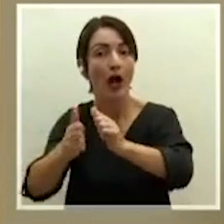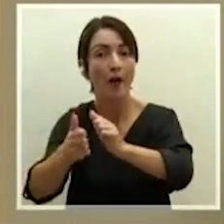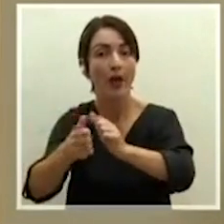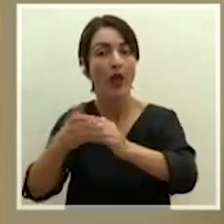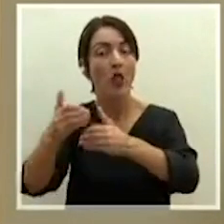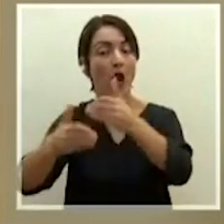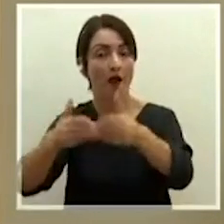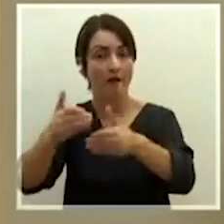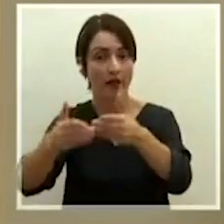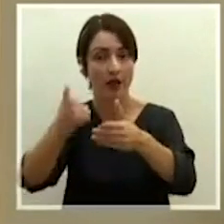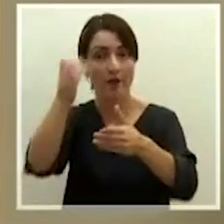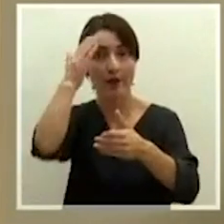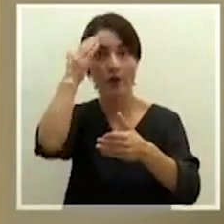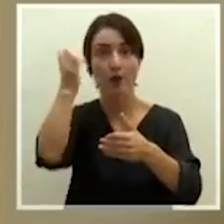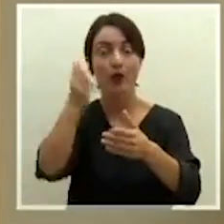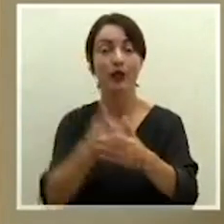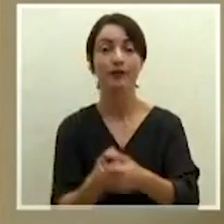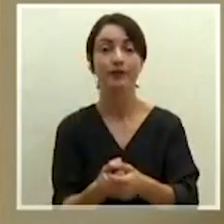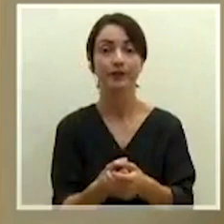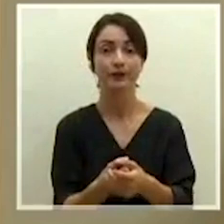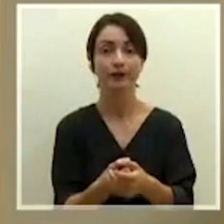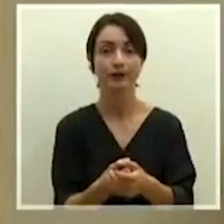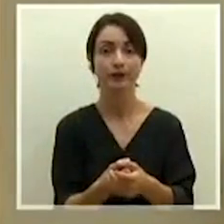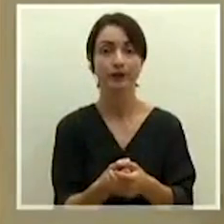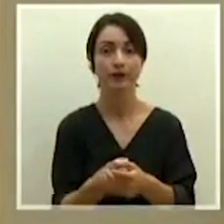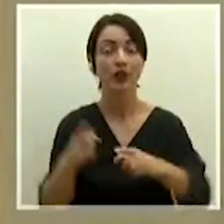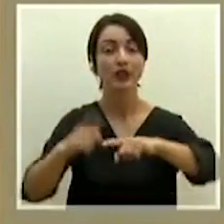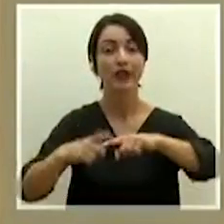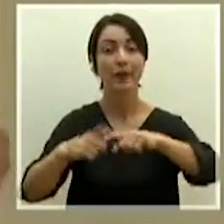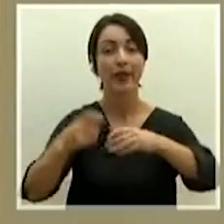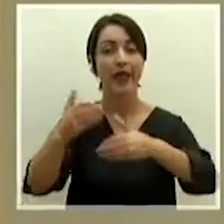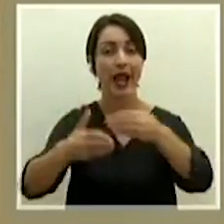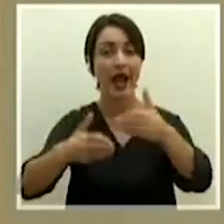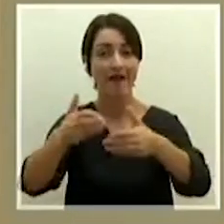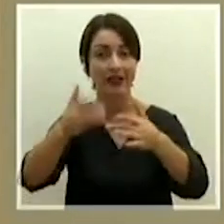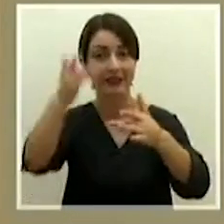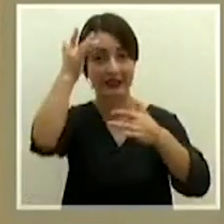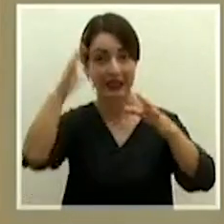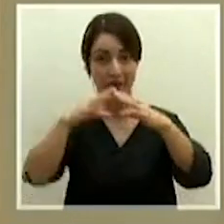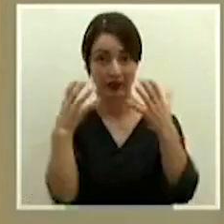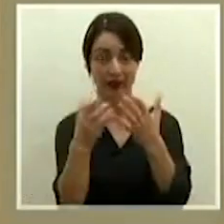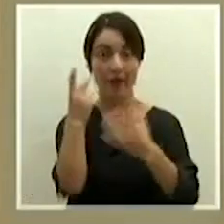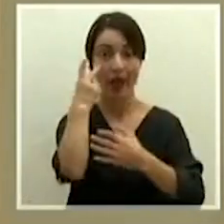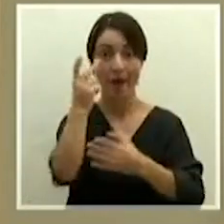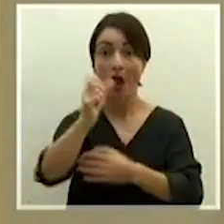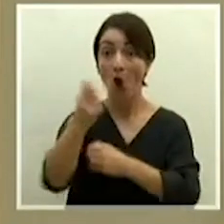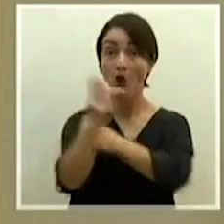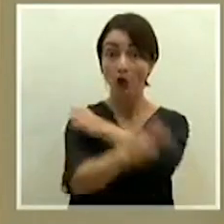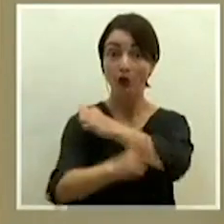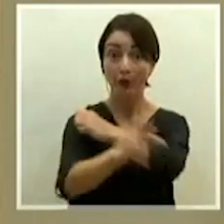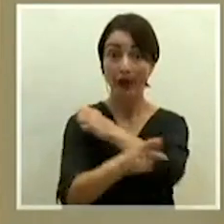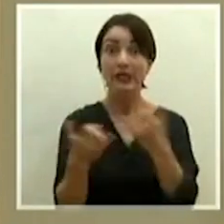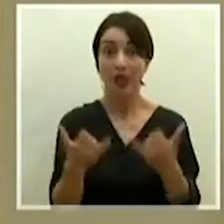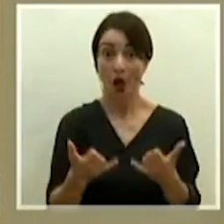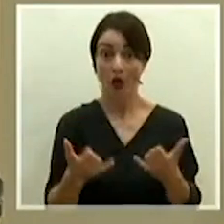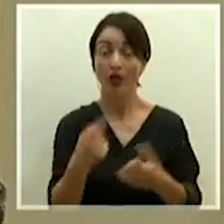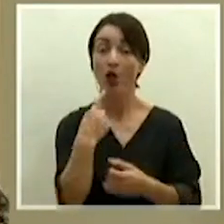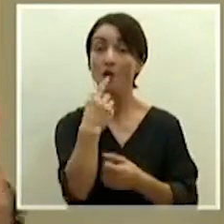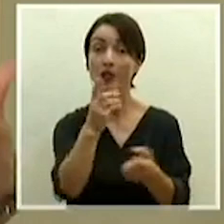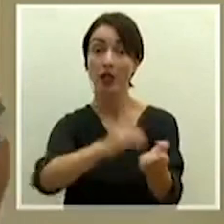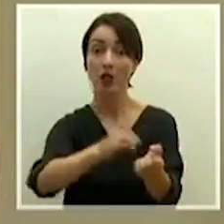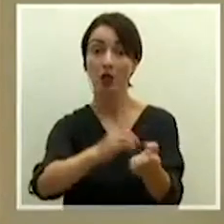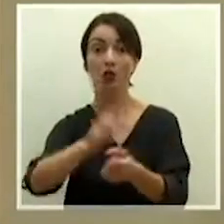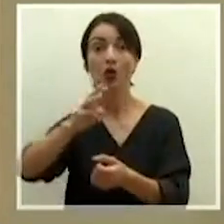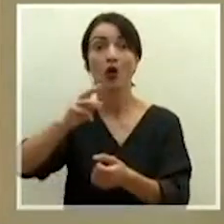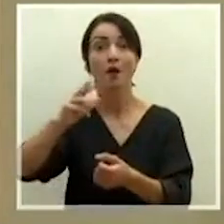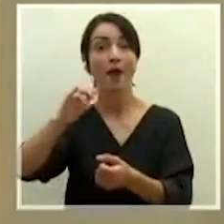de lo contrario, conforme avanza la fase de pandemia, vean ustedes que otros países en este momento, como lo decía el doctor Marín,